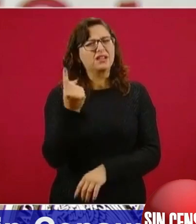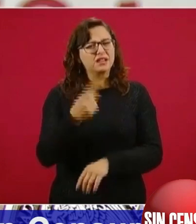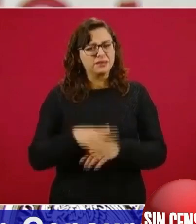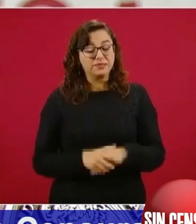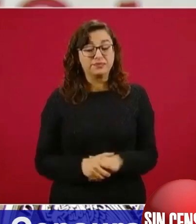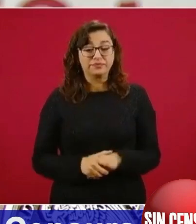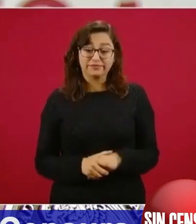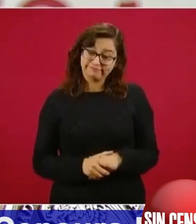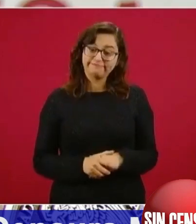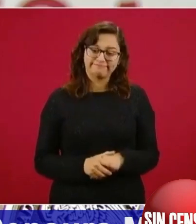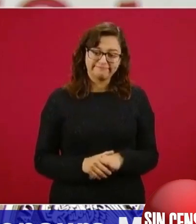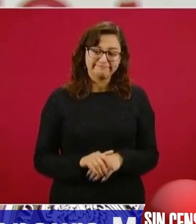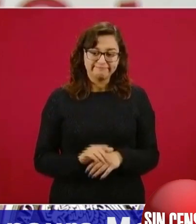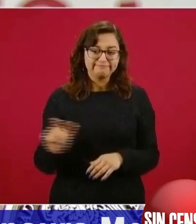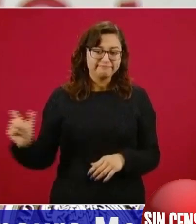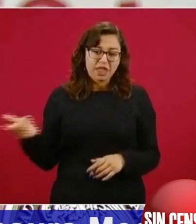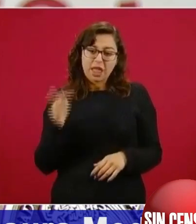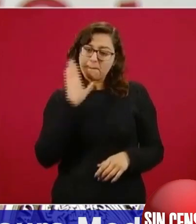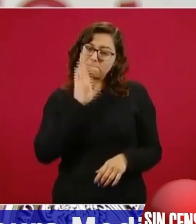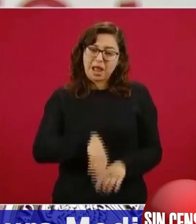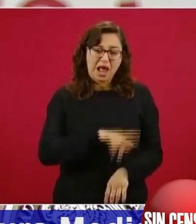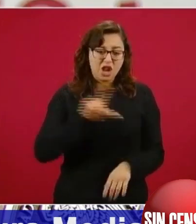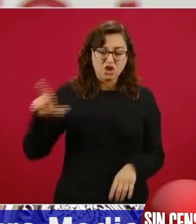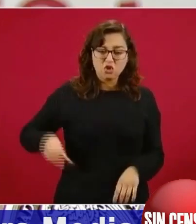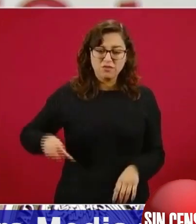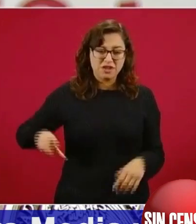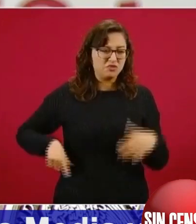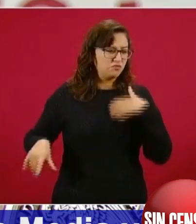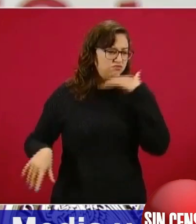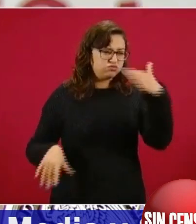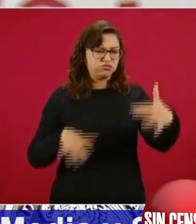Por el mal gobierno y por la corrupción imperante.